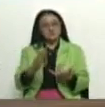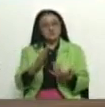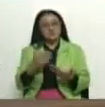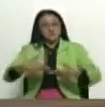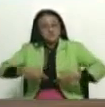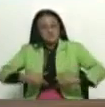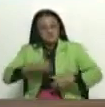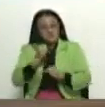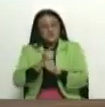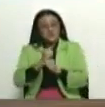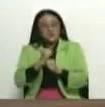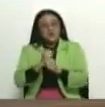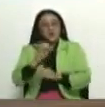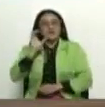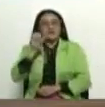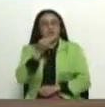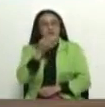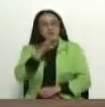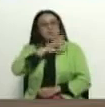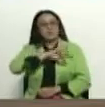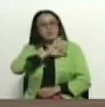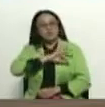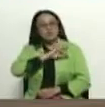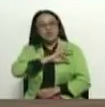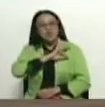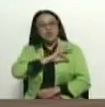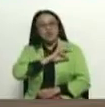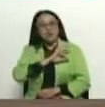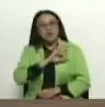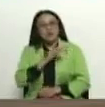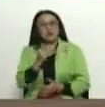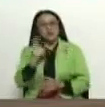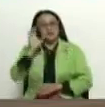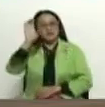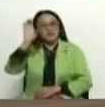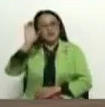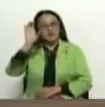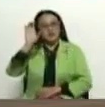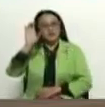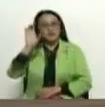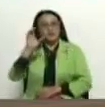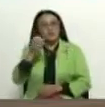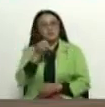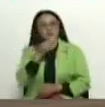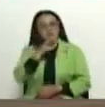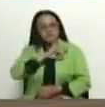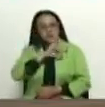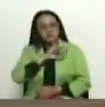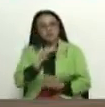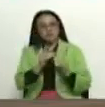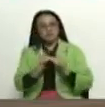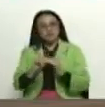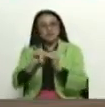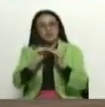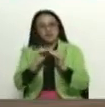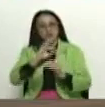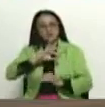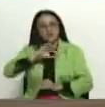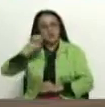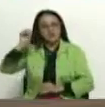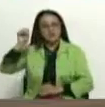trabajo, el estado de bienestar social, el estado de bienestar social,